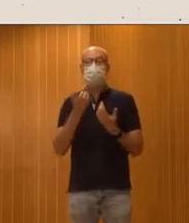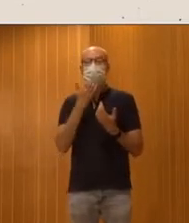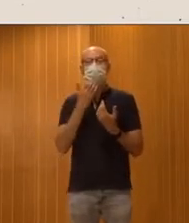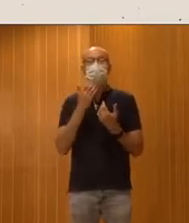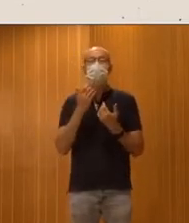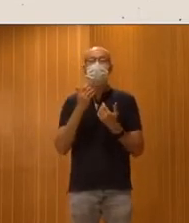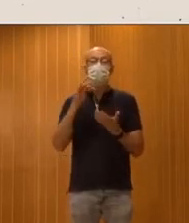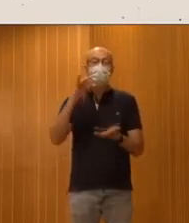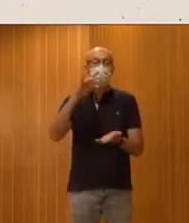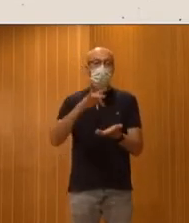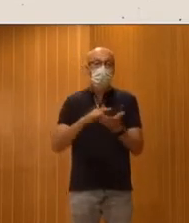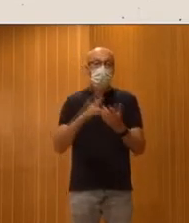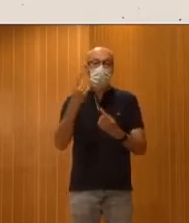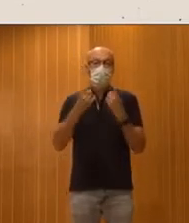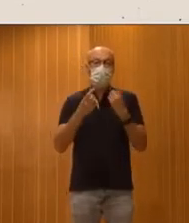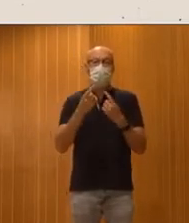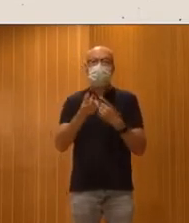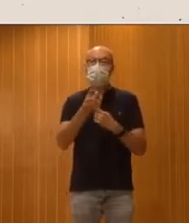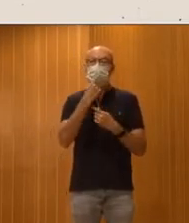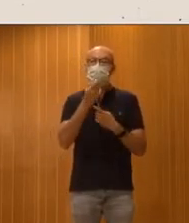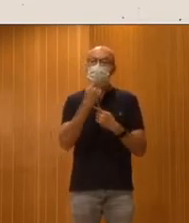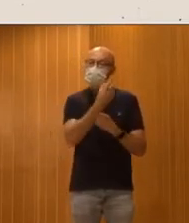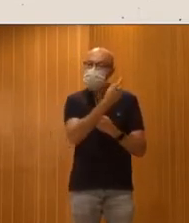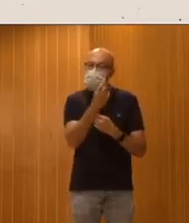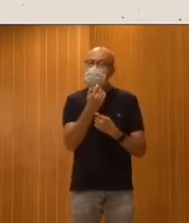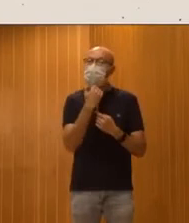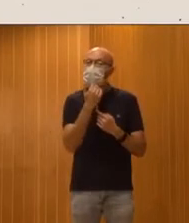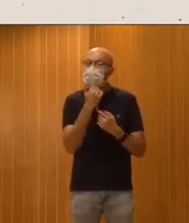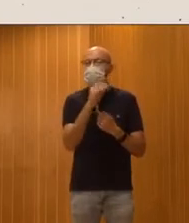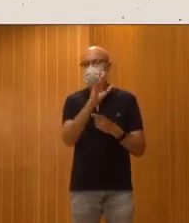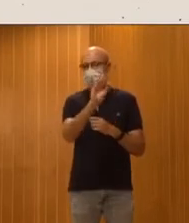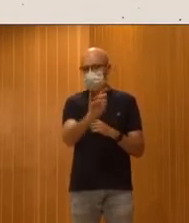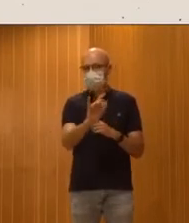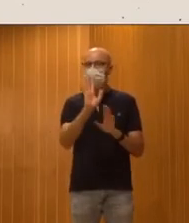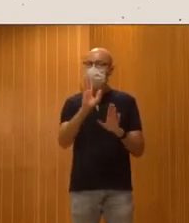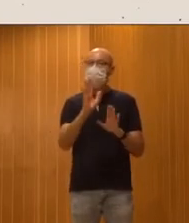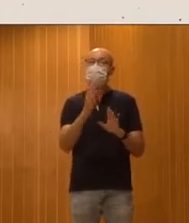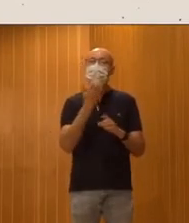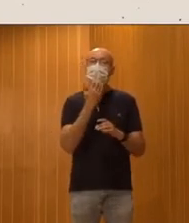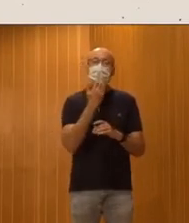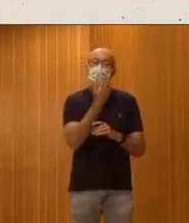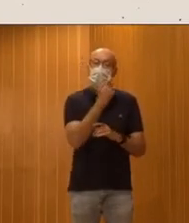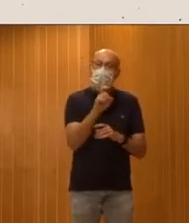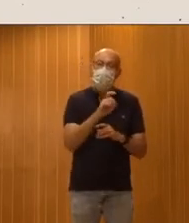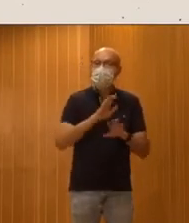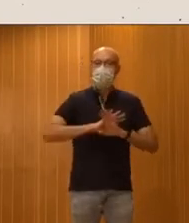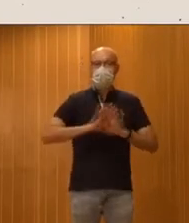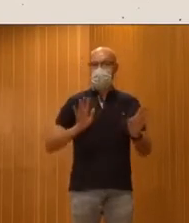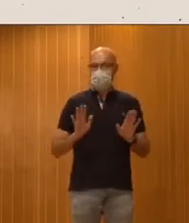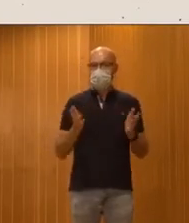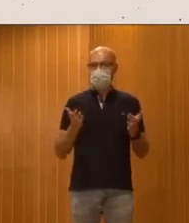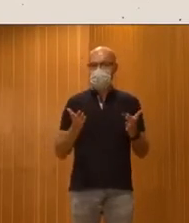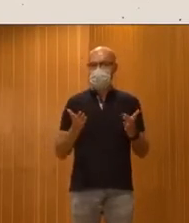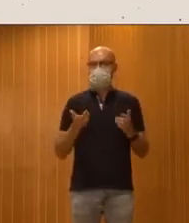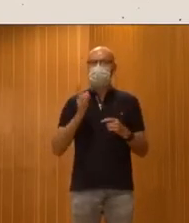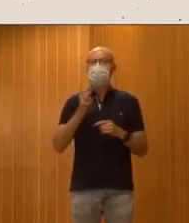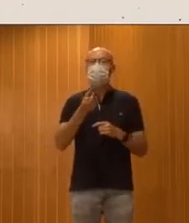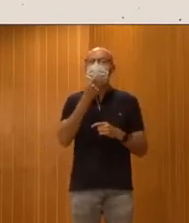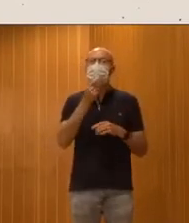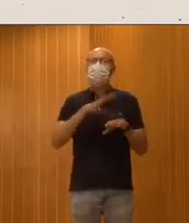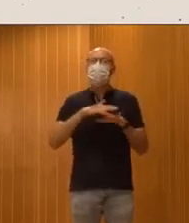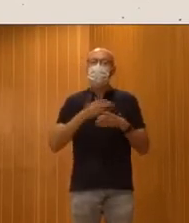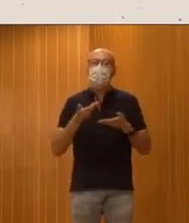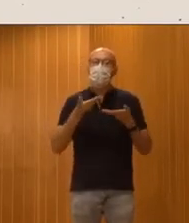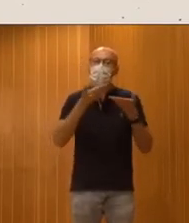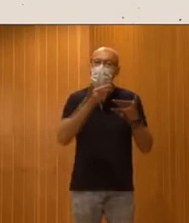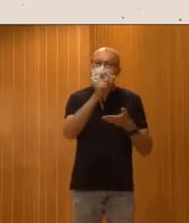iniciar algunos tratamientos, porque no se trata aquí de quitar fármacos, aquí de lo que se trata es de utilizar solo los fármacos que puedan ayudar al usuario,